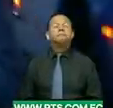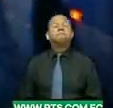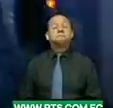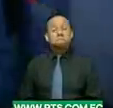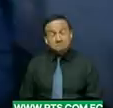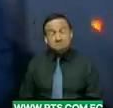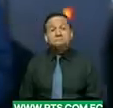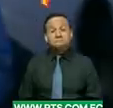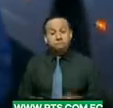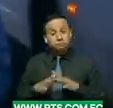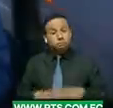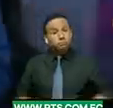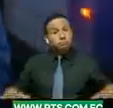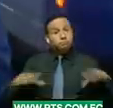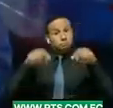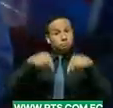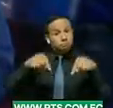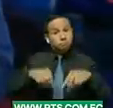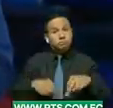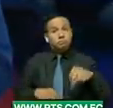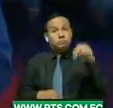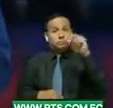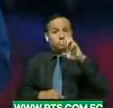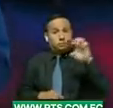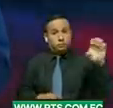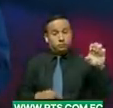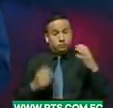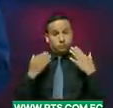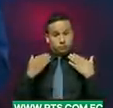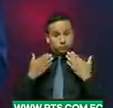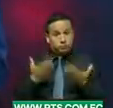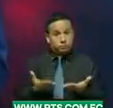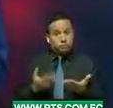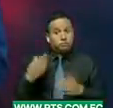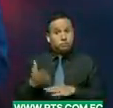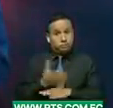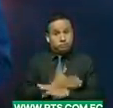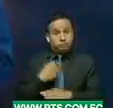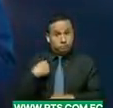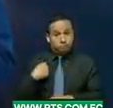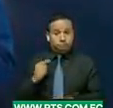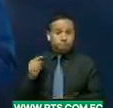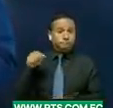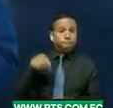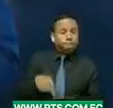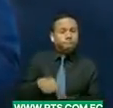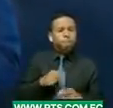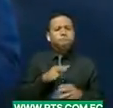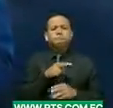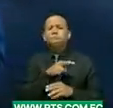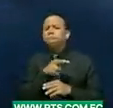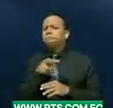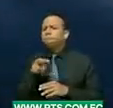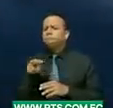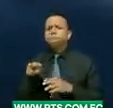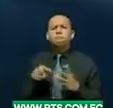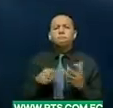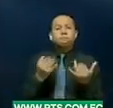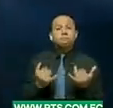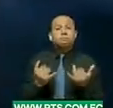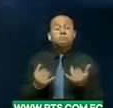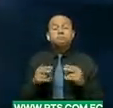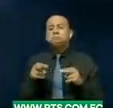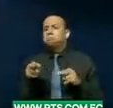Así es, en este sector del noroeste de Guayaquil hemos realizado un recorrido y como les vamos a mostrar en este momento, no hay